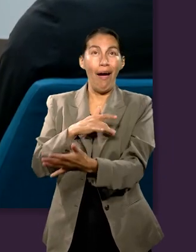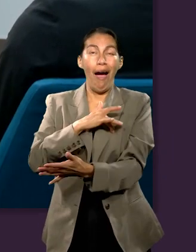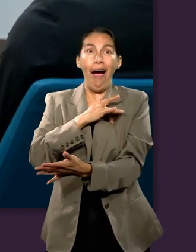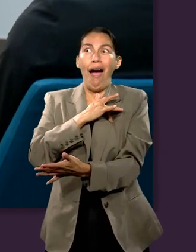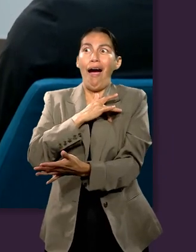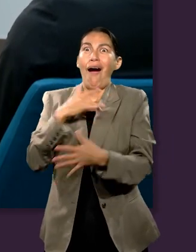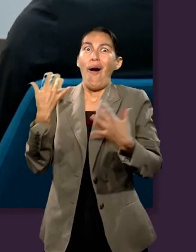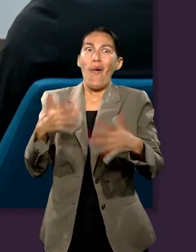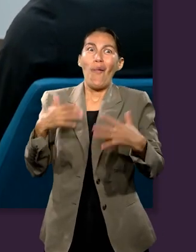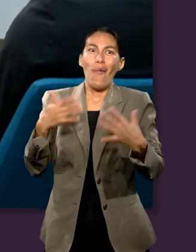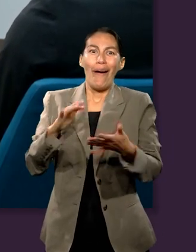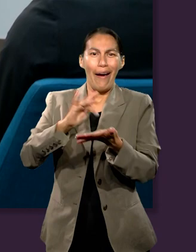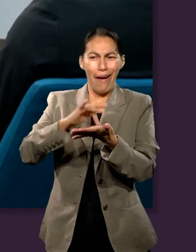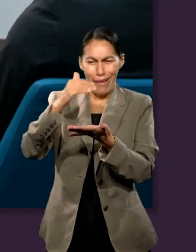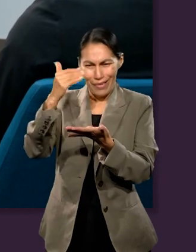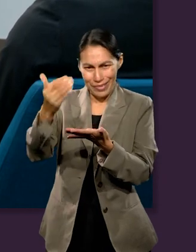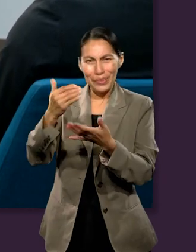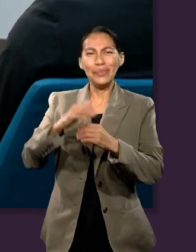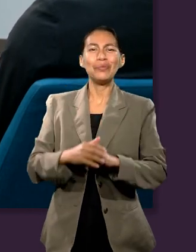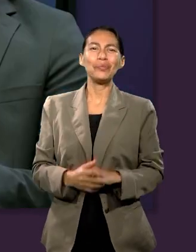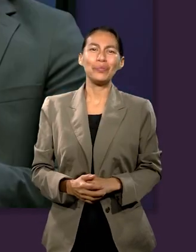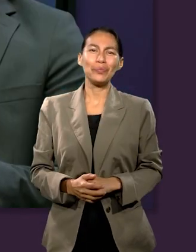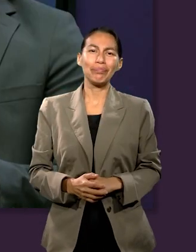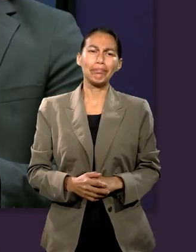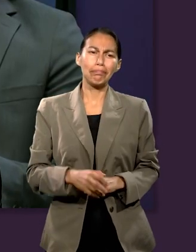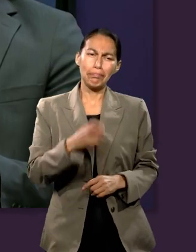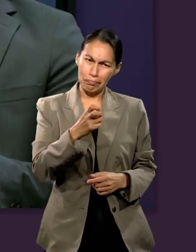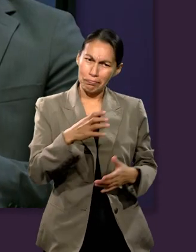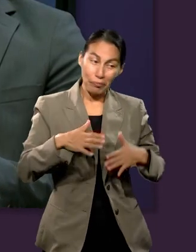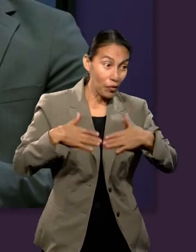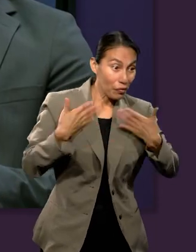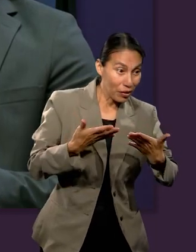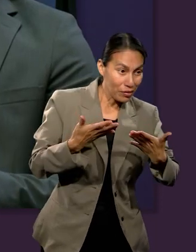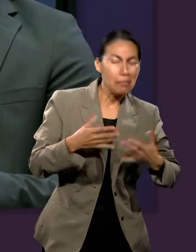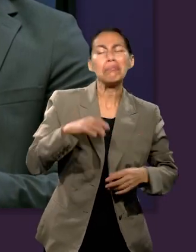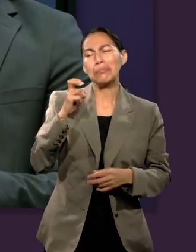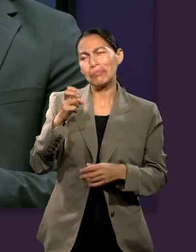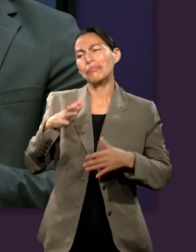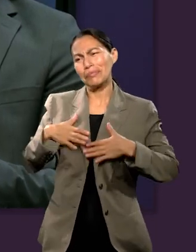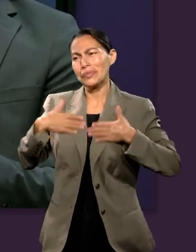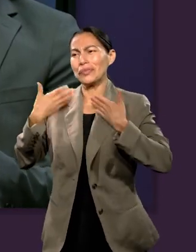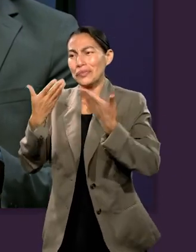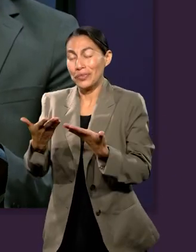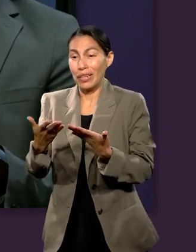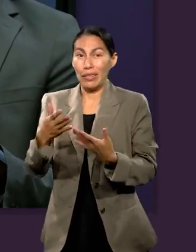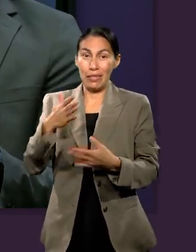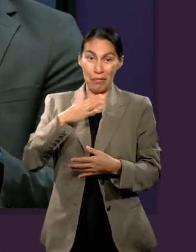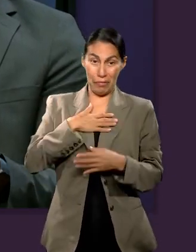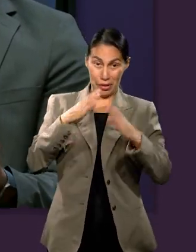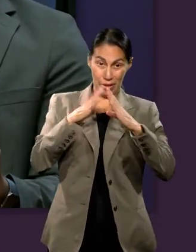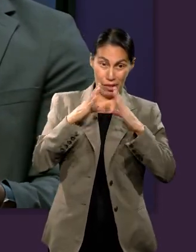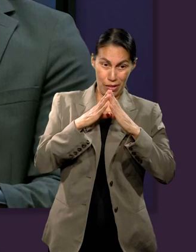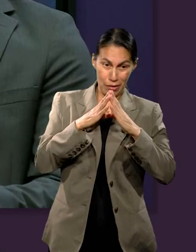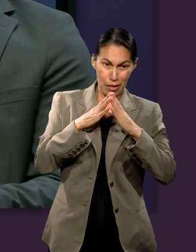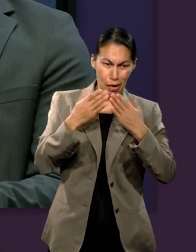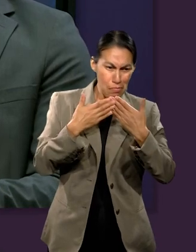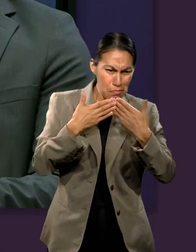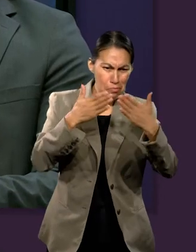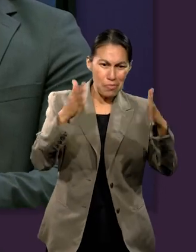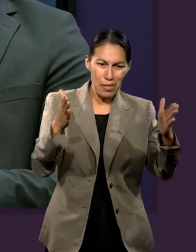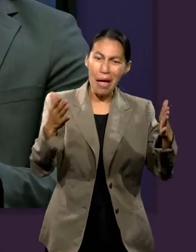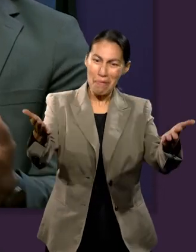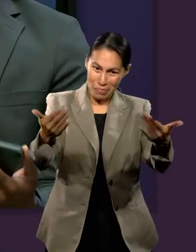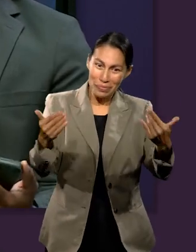yo gracias Y eso es una uno de los elementos que confianza la confianza que